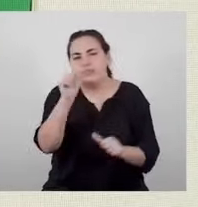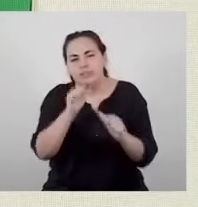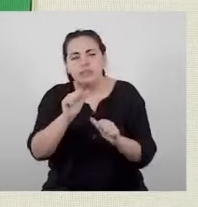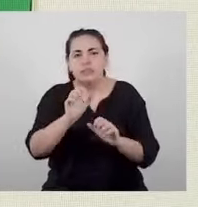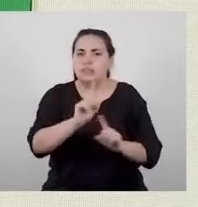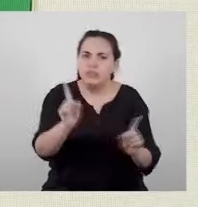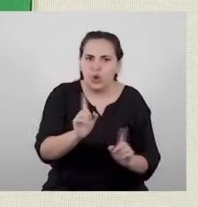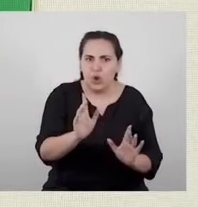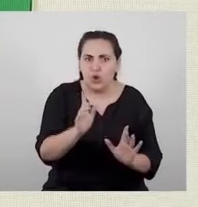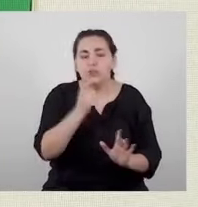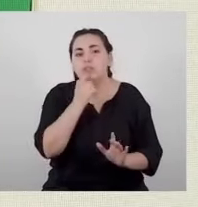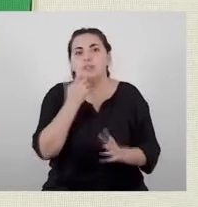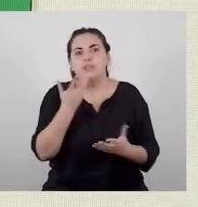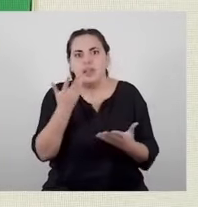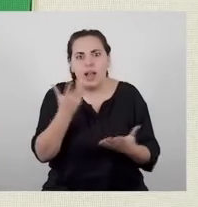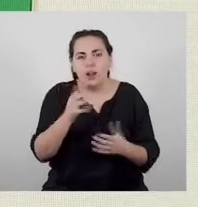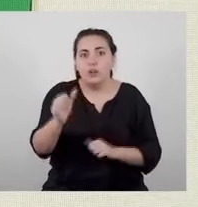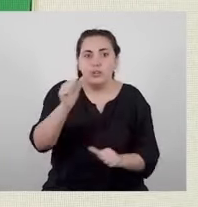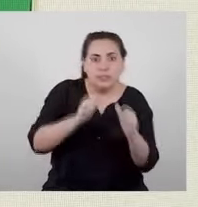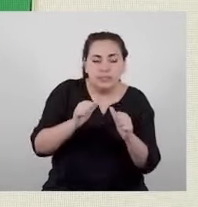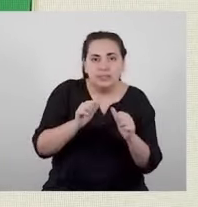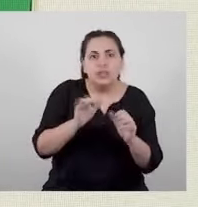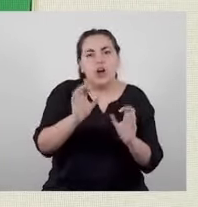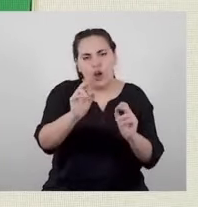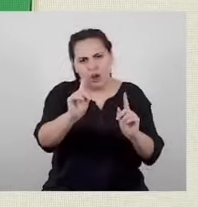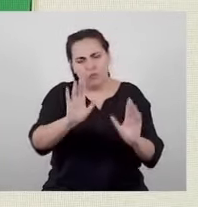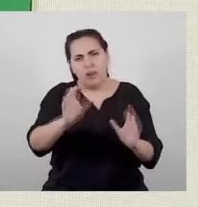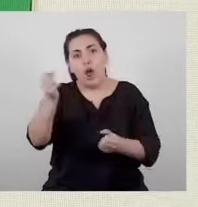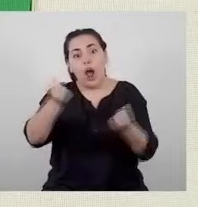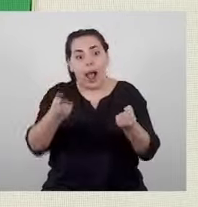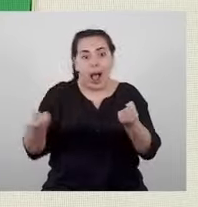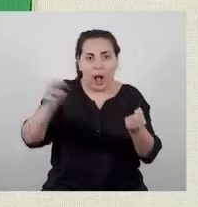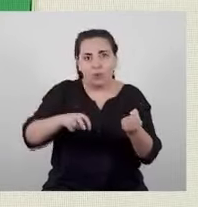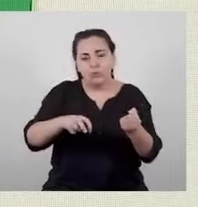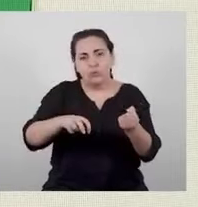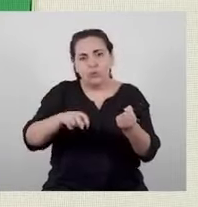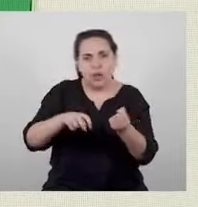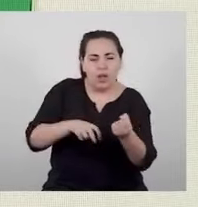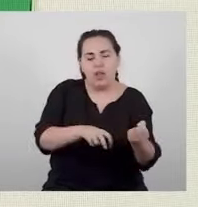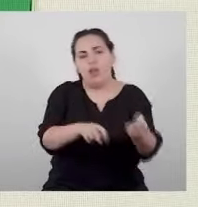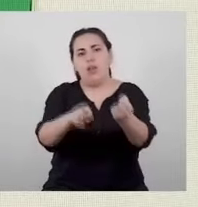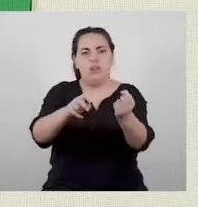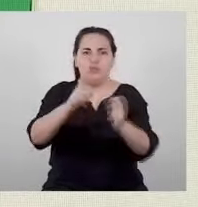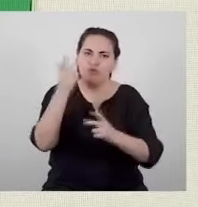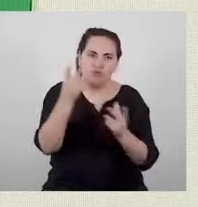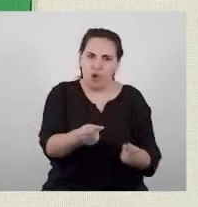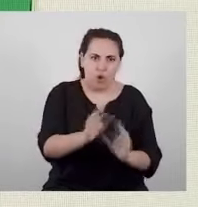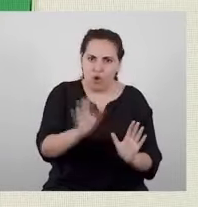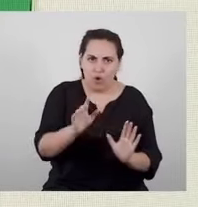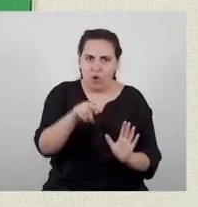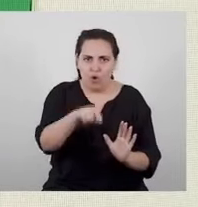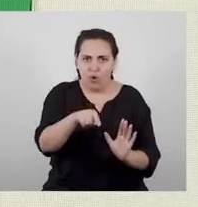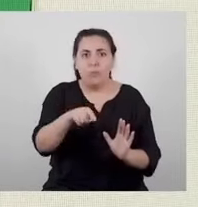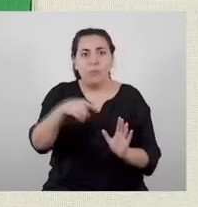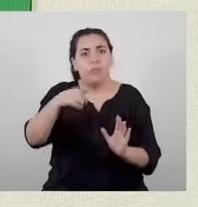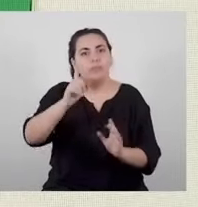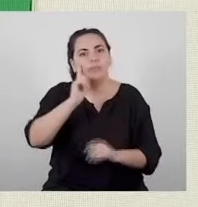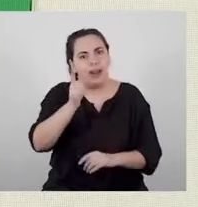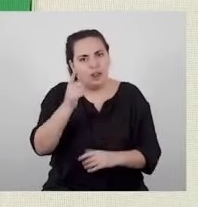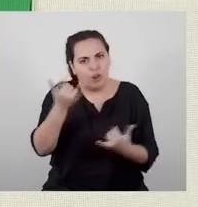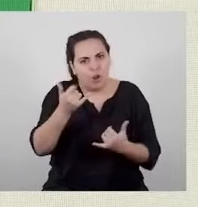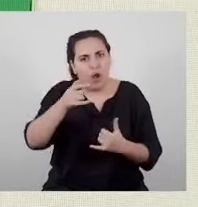podés evitar por lo menos no te subas a un auto y conviertas el auto en un arma que va a terminar con la vida muy posiblemente de un montón de